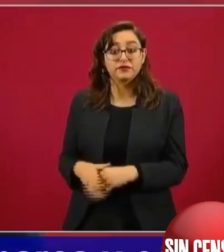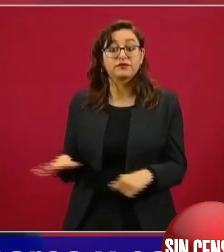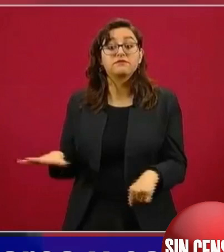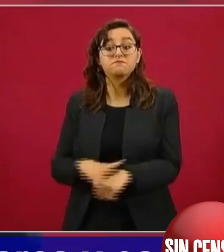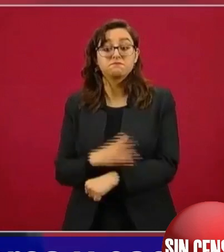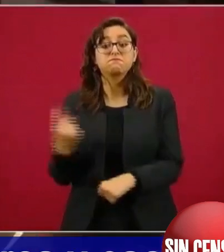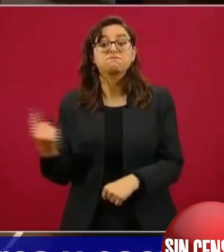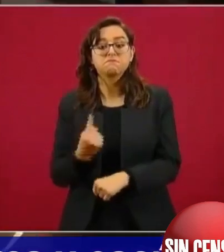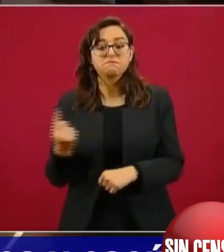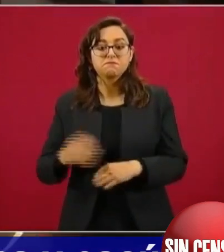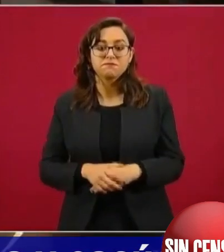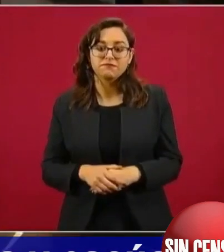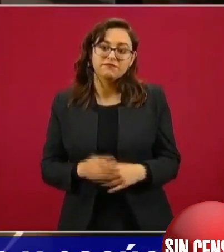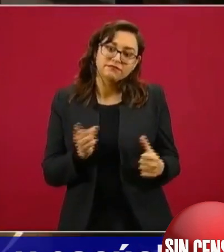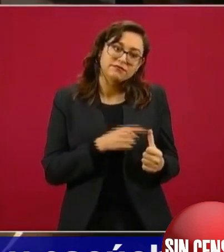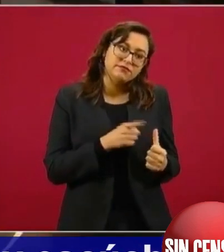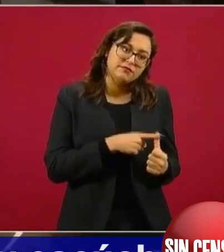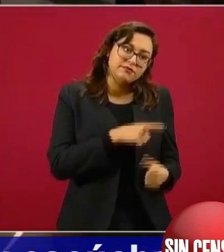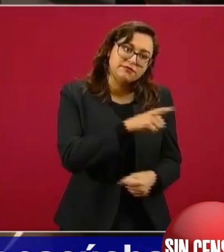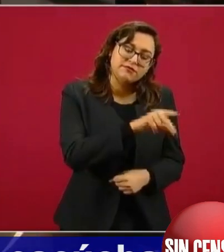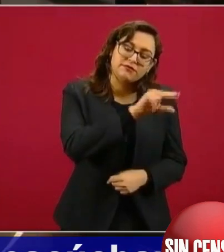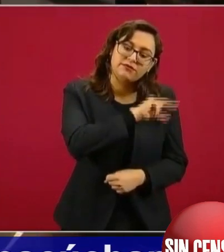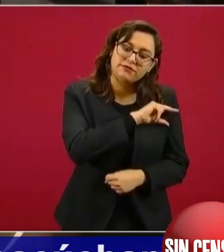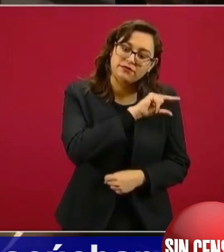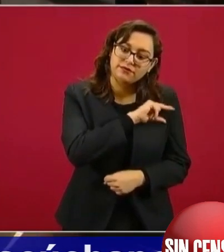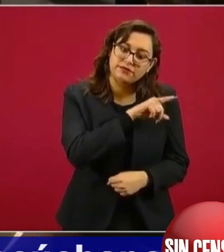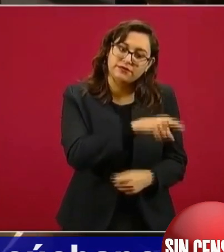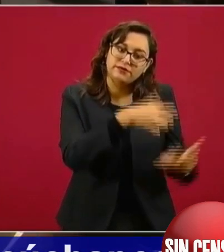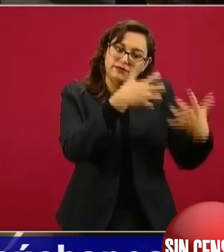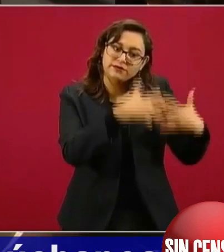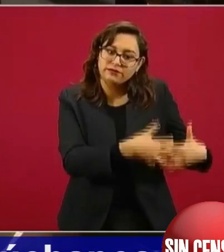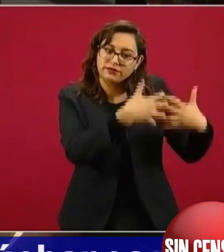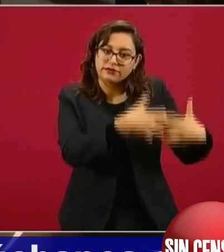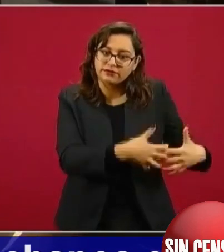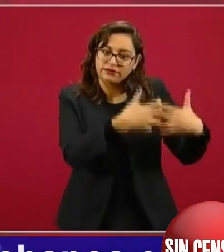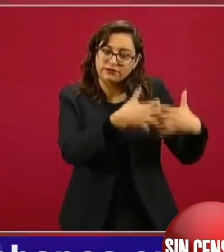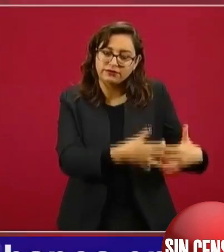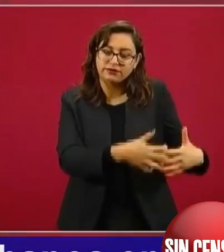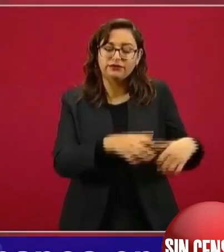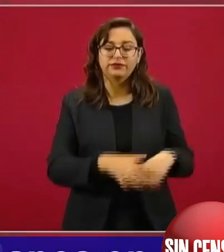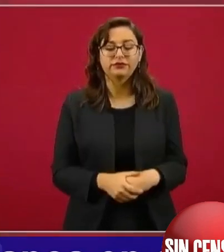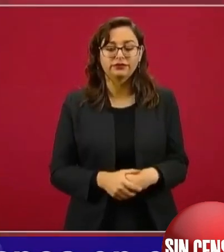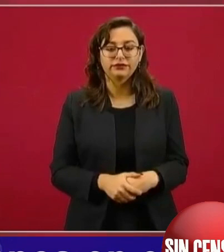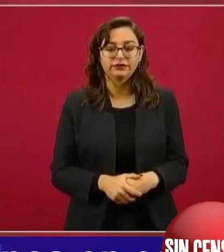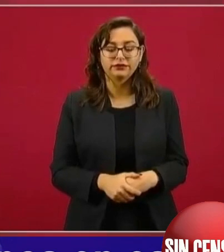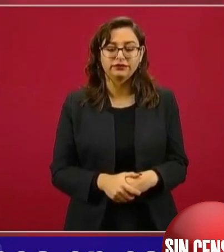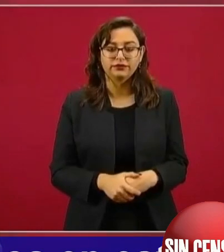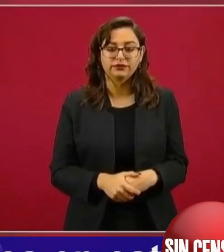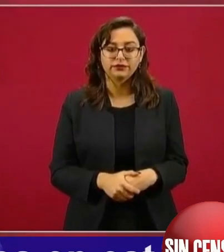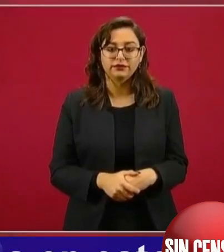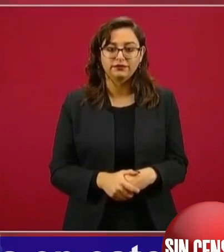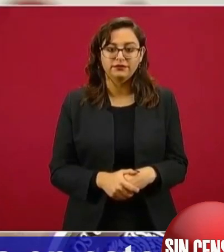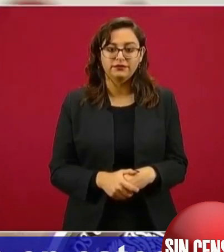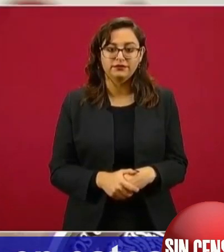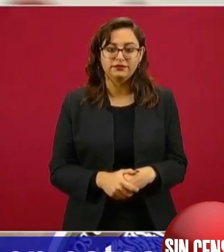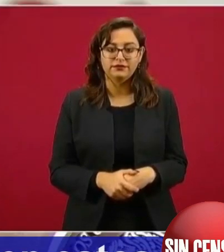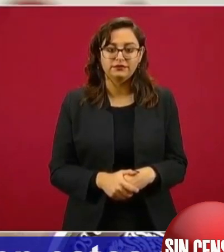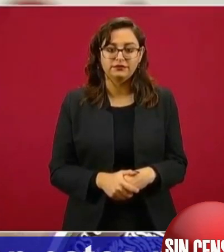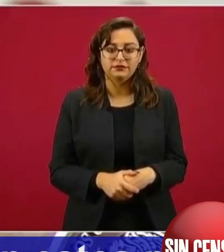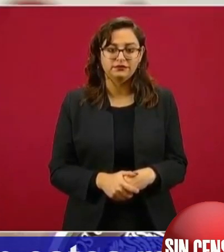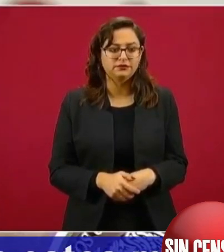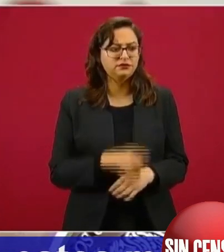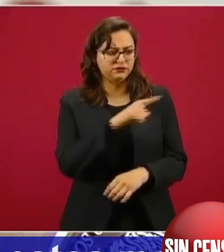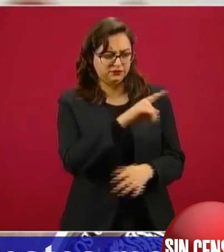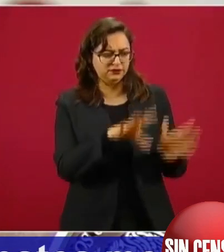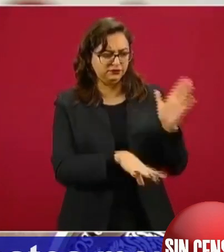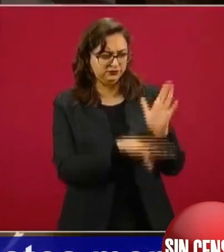porque le tienen que dar primero la preferencia a los particulares. A ver si no consigues